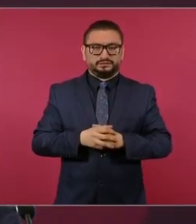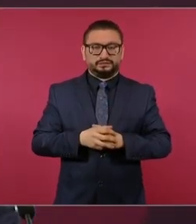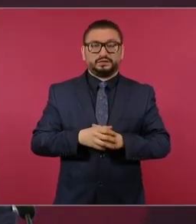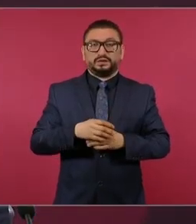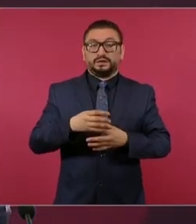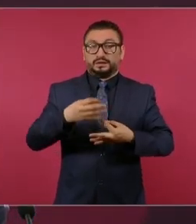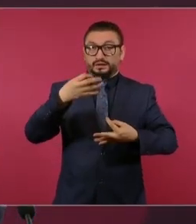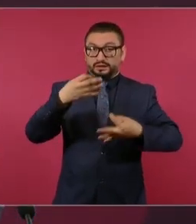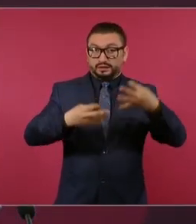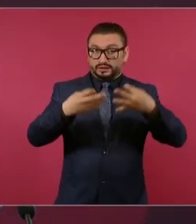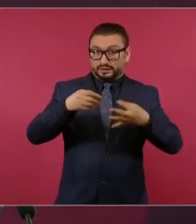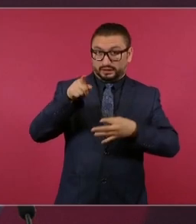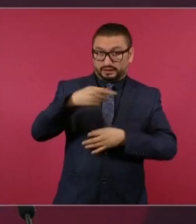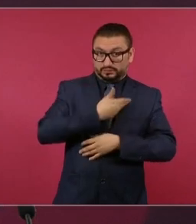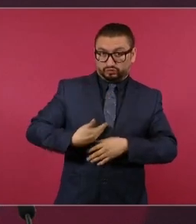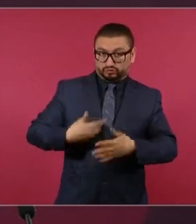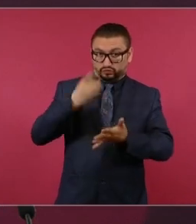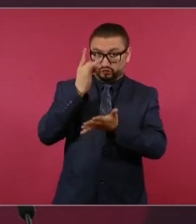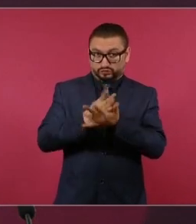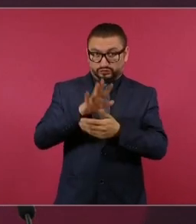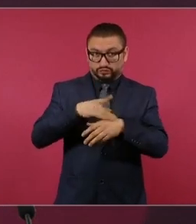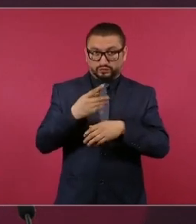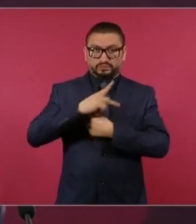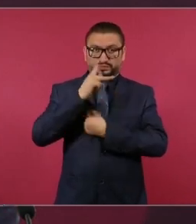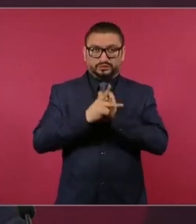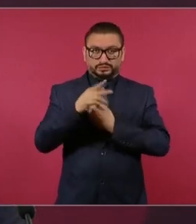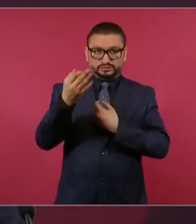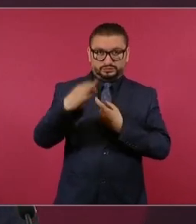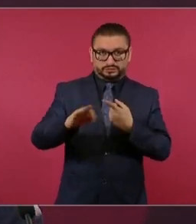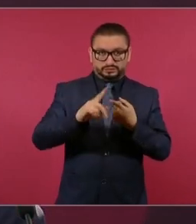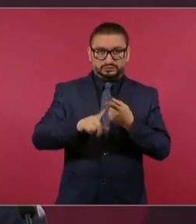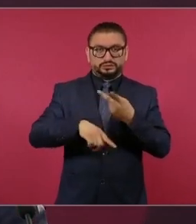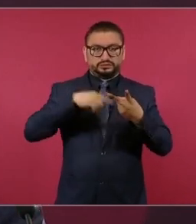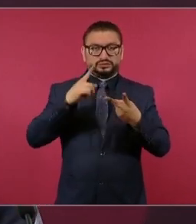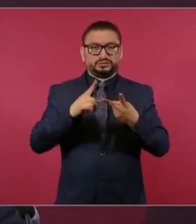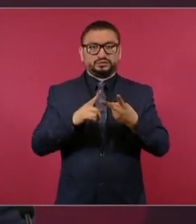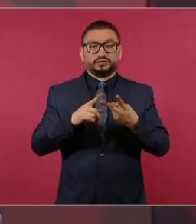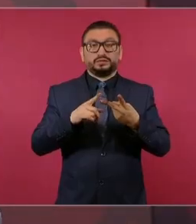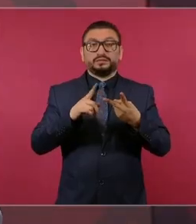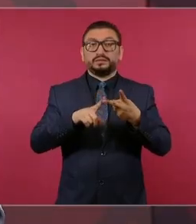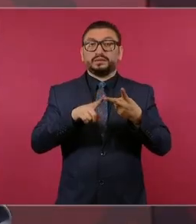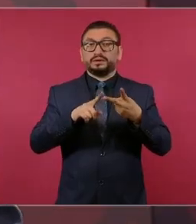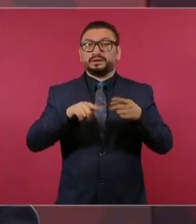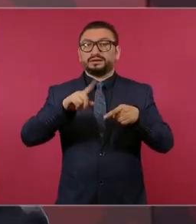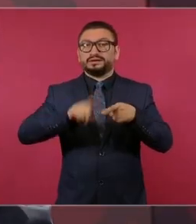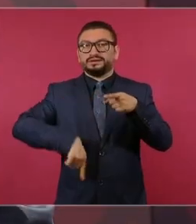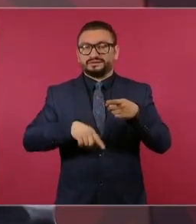que solo al presidente se le puede juzgar por traición a la patria, pero le quitó